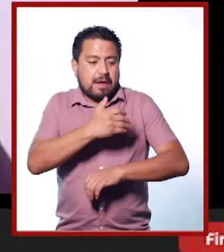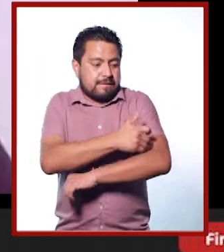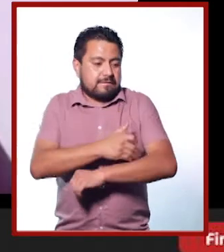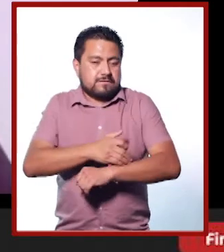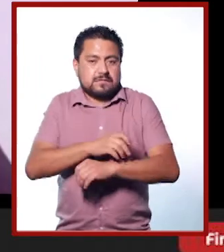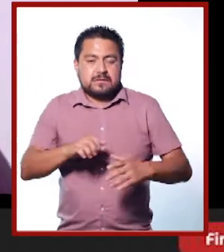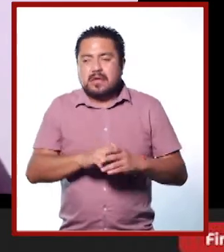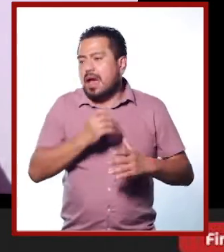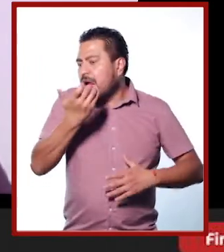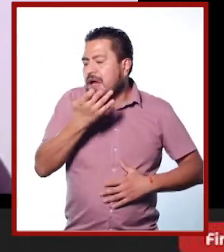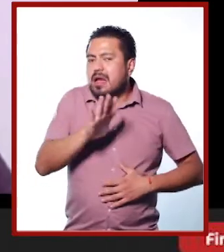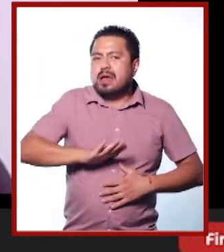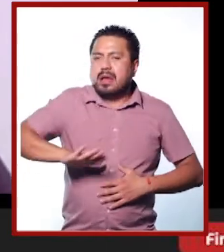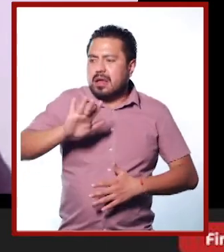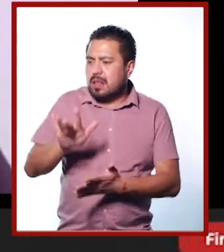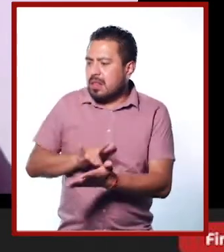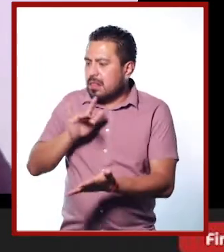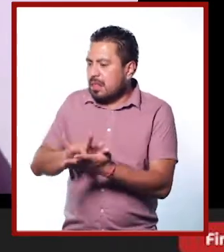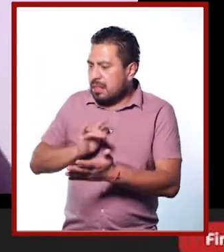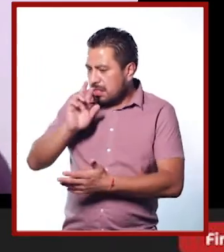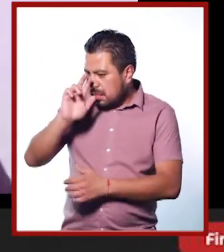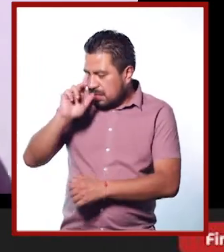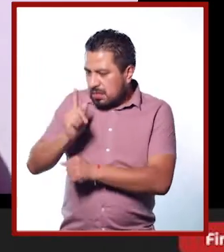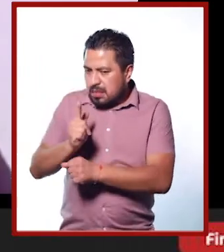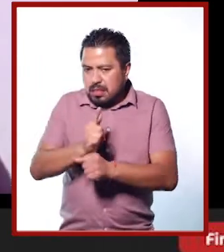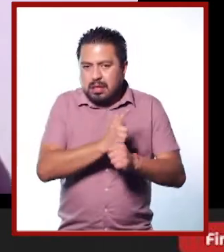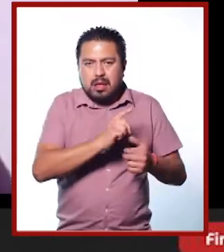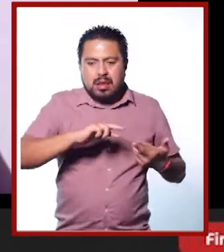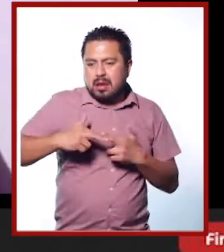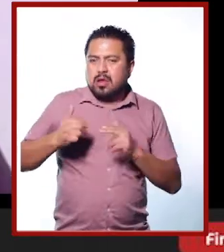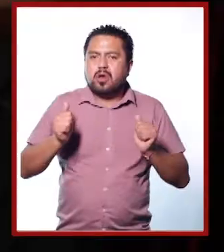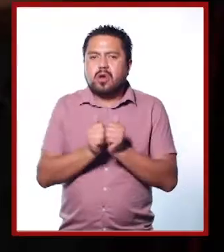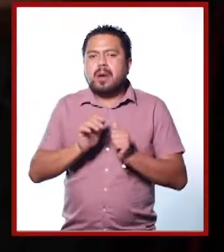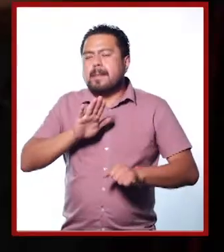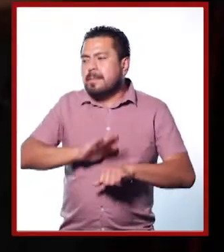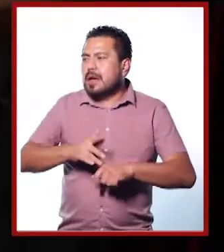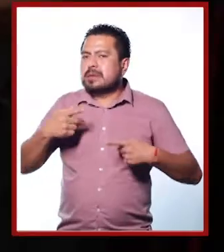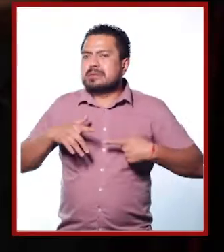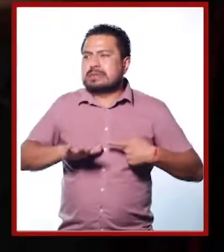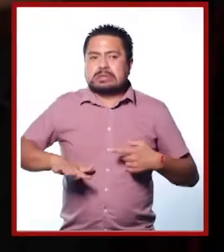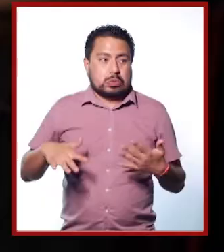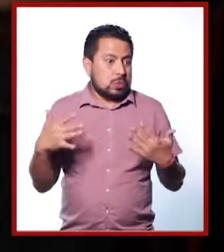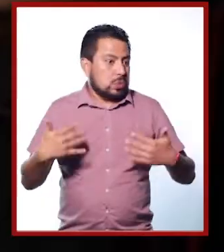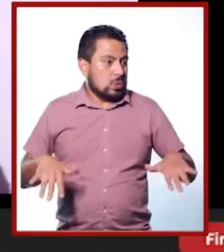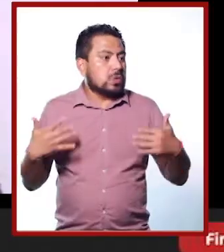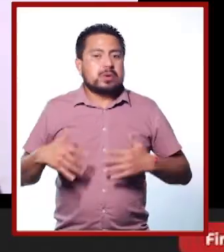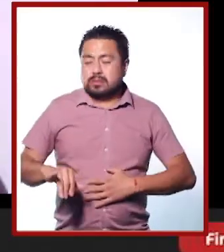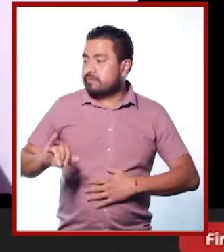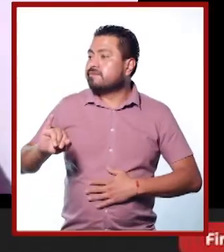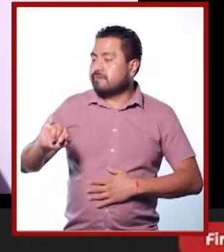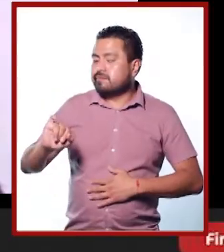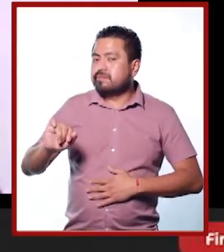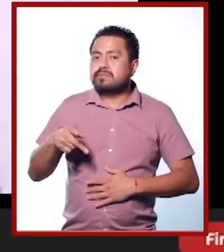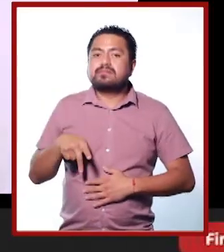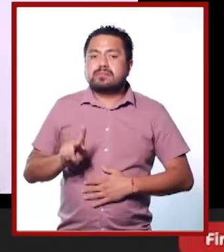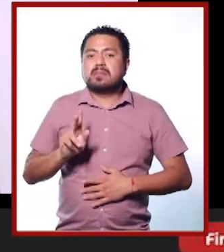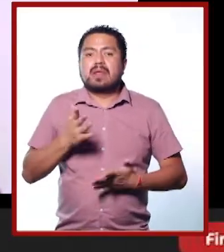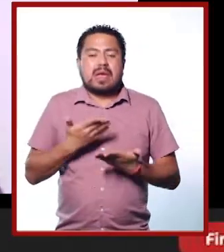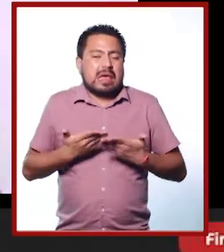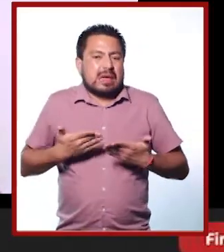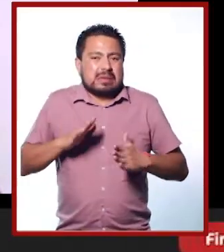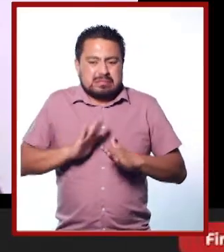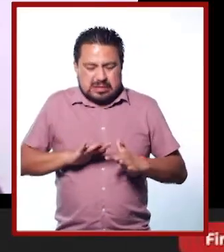familia, es común que vayamos aprendiendo estas formas de relacionarnos con las demás personas. Híjole, qué fuerte. Sí, lamentablemente